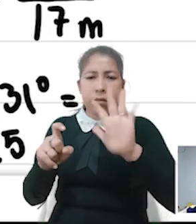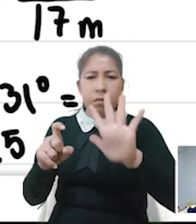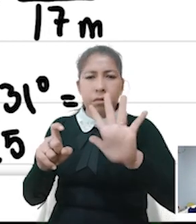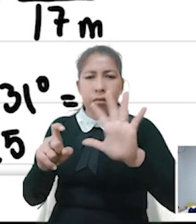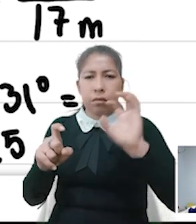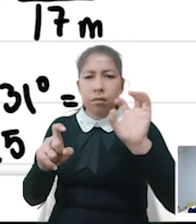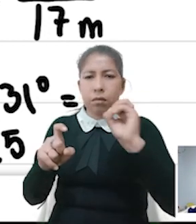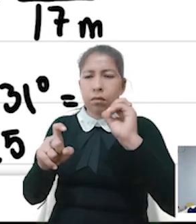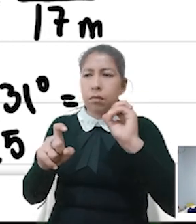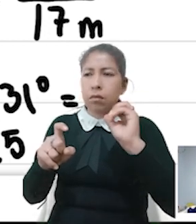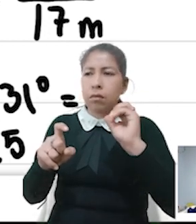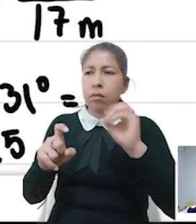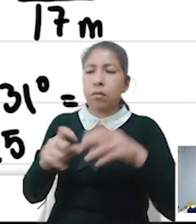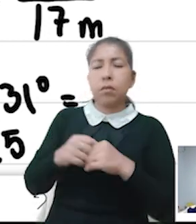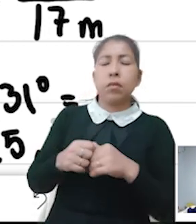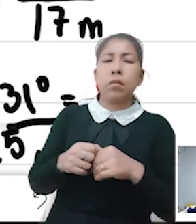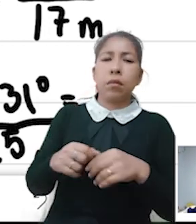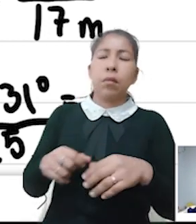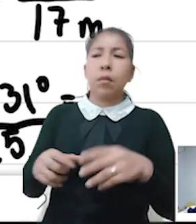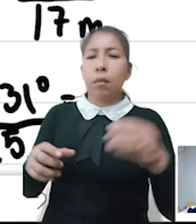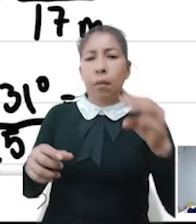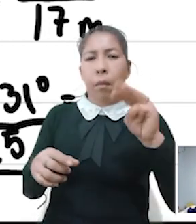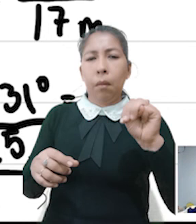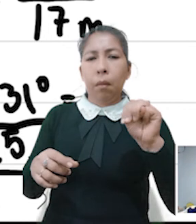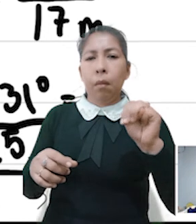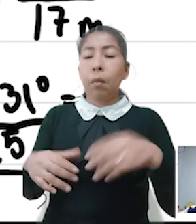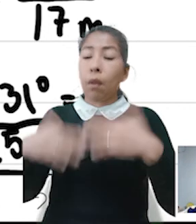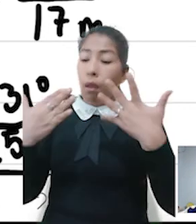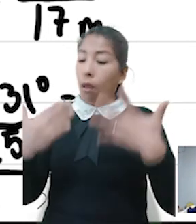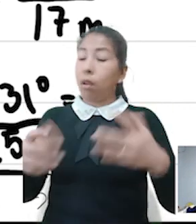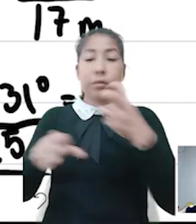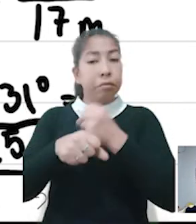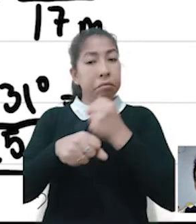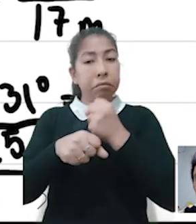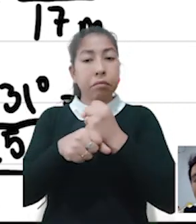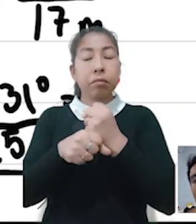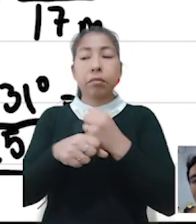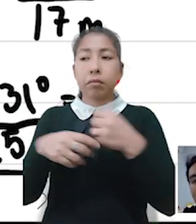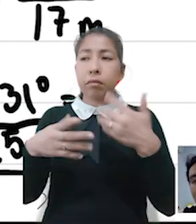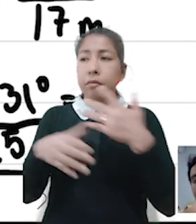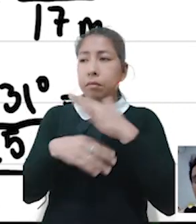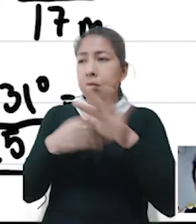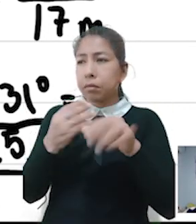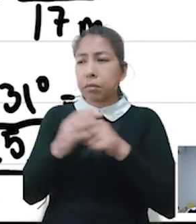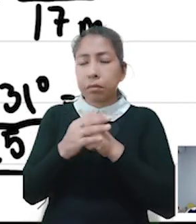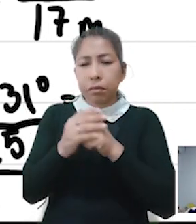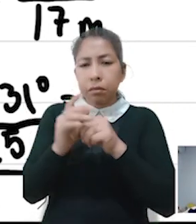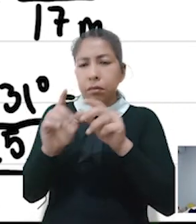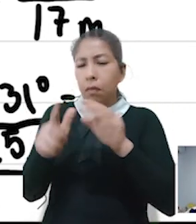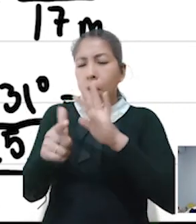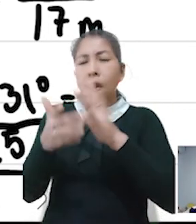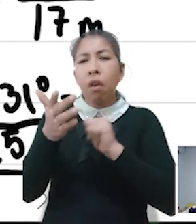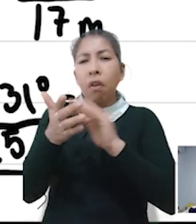25,50 o 0,5 metros. Y hemos determinado la medida del segmento que